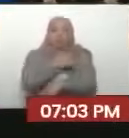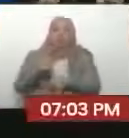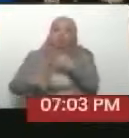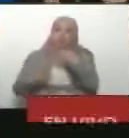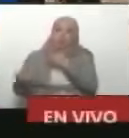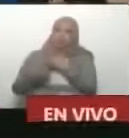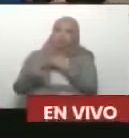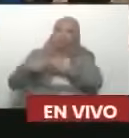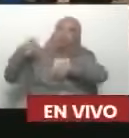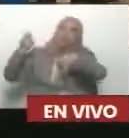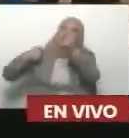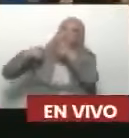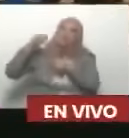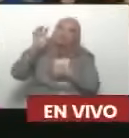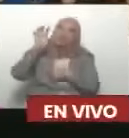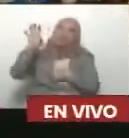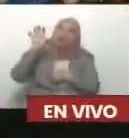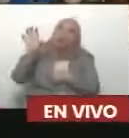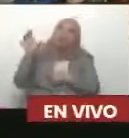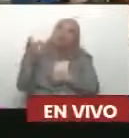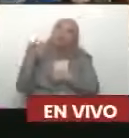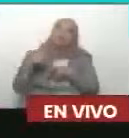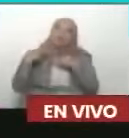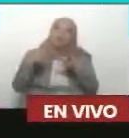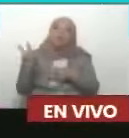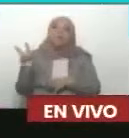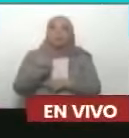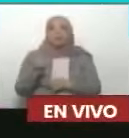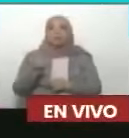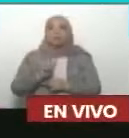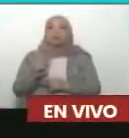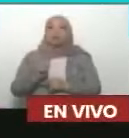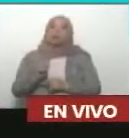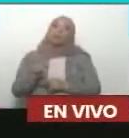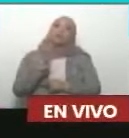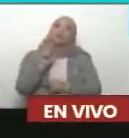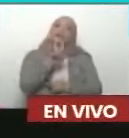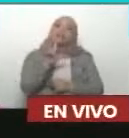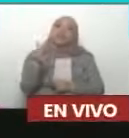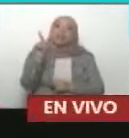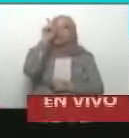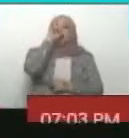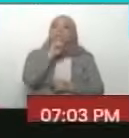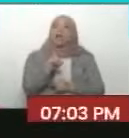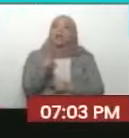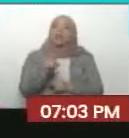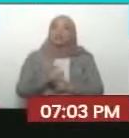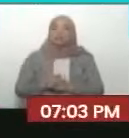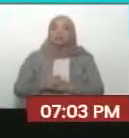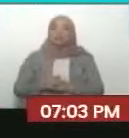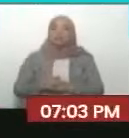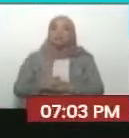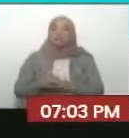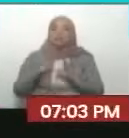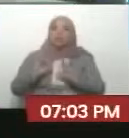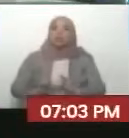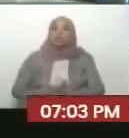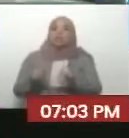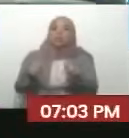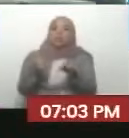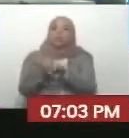los vendepatrias que querían entregar Venezuela. 31 años. De la